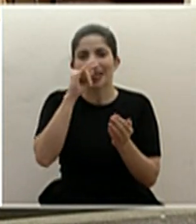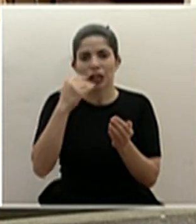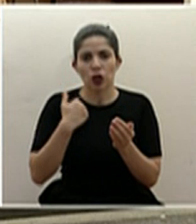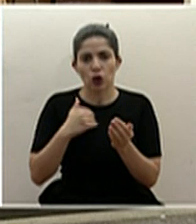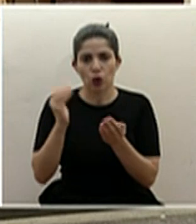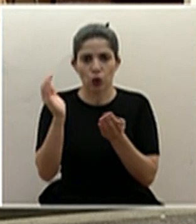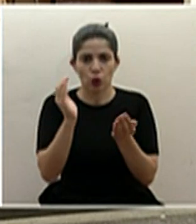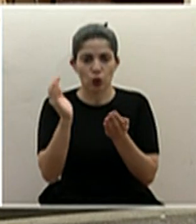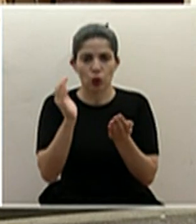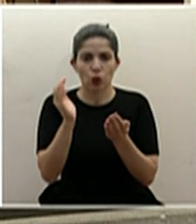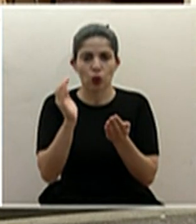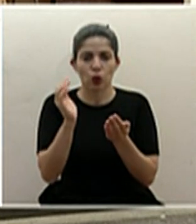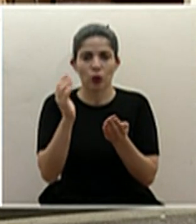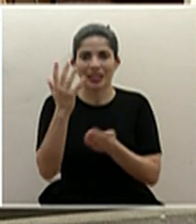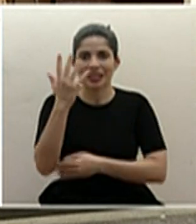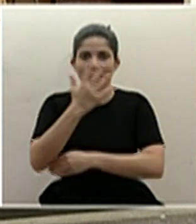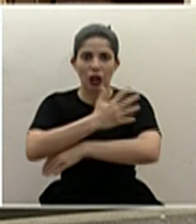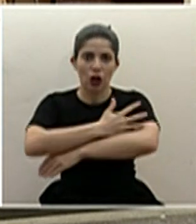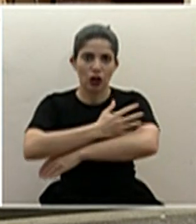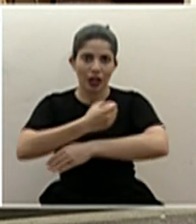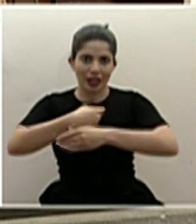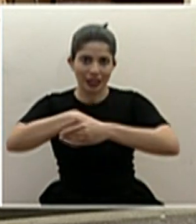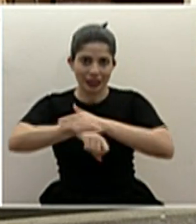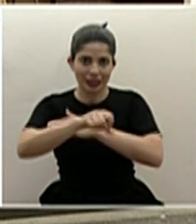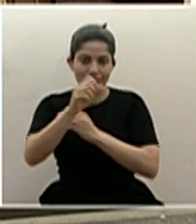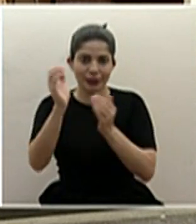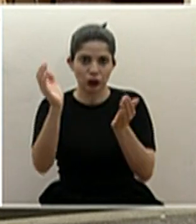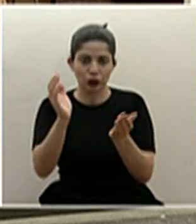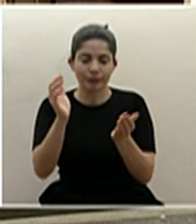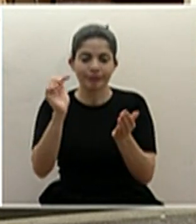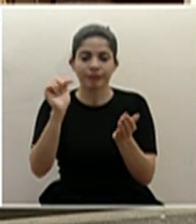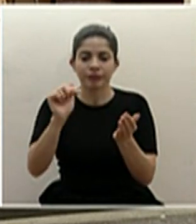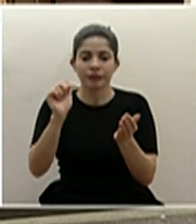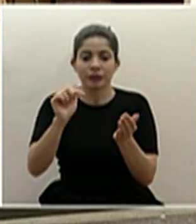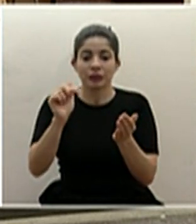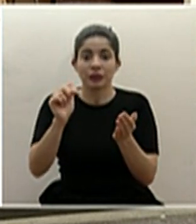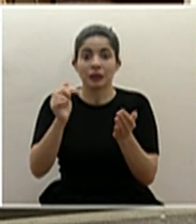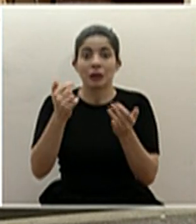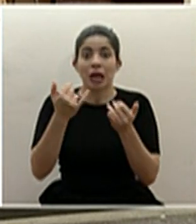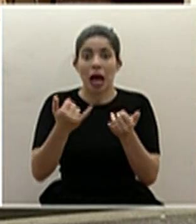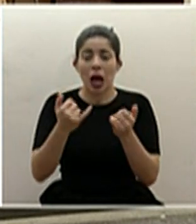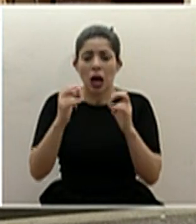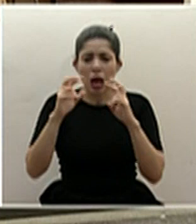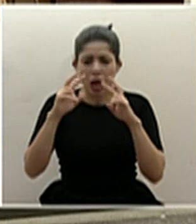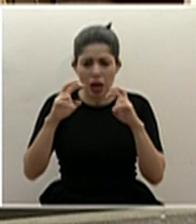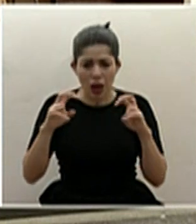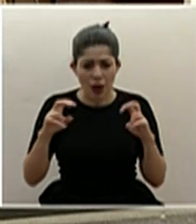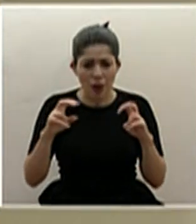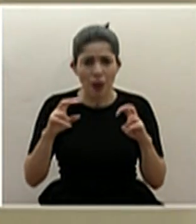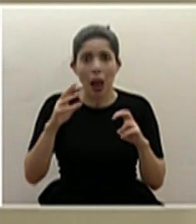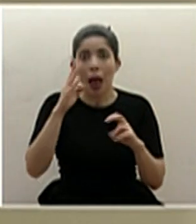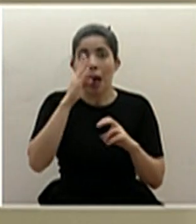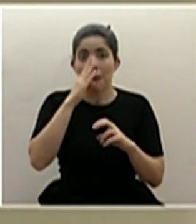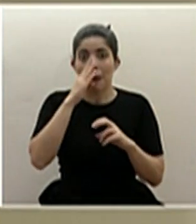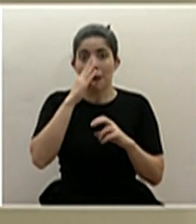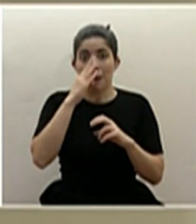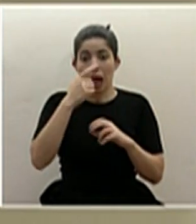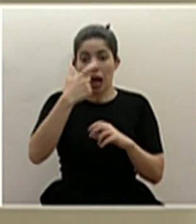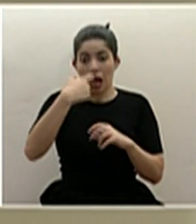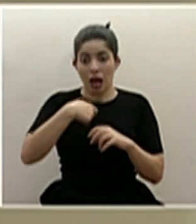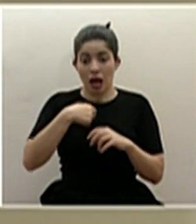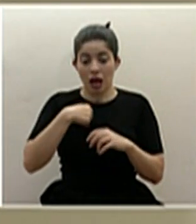5 días de nacido, que por el momento se ha descartado que sea la madre o